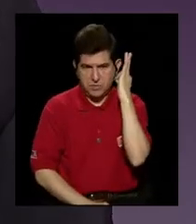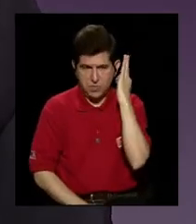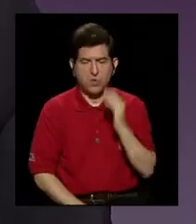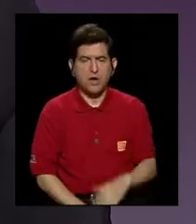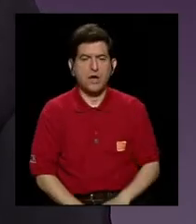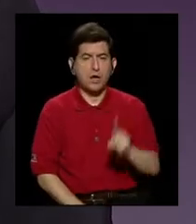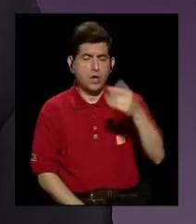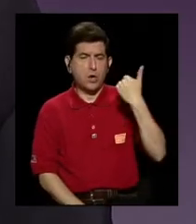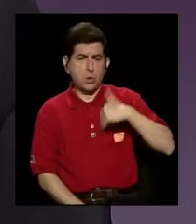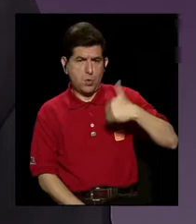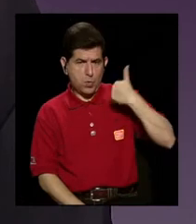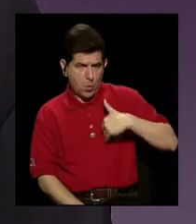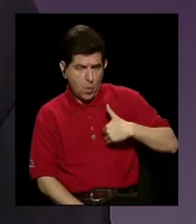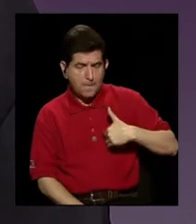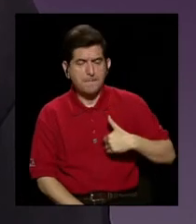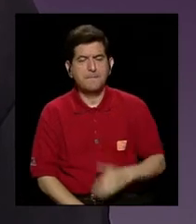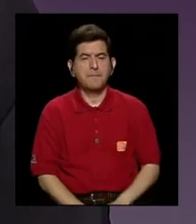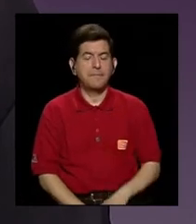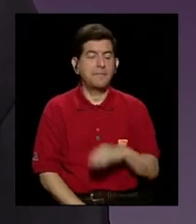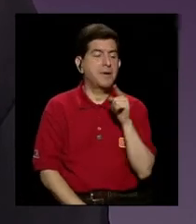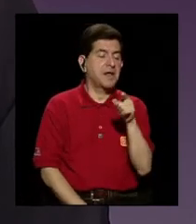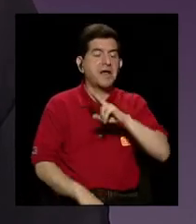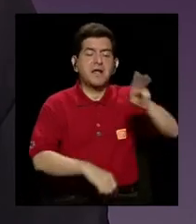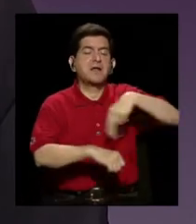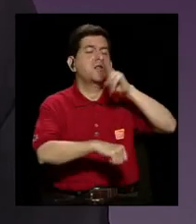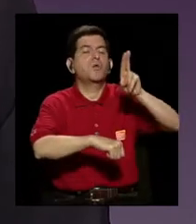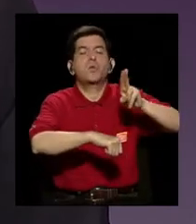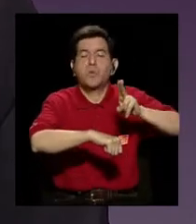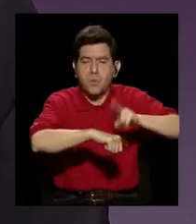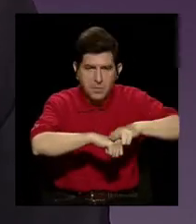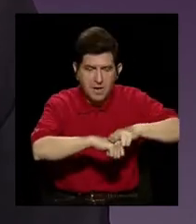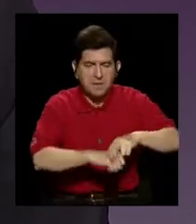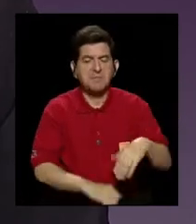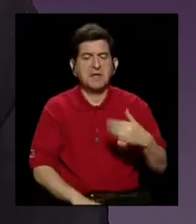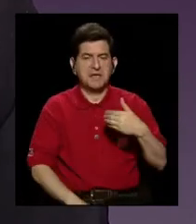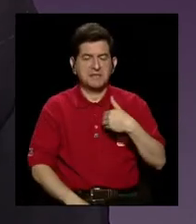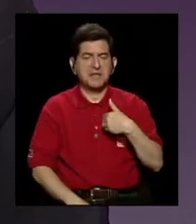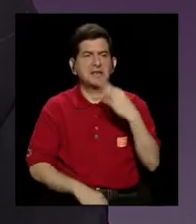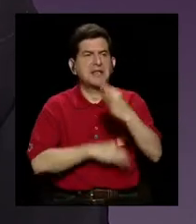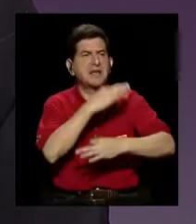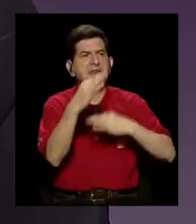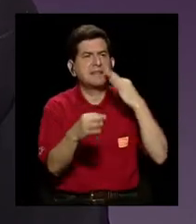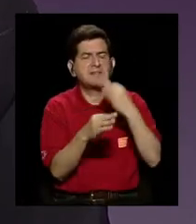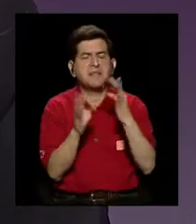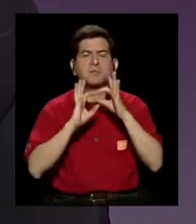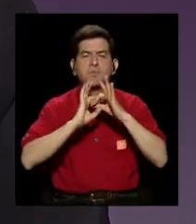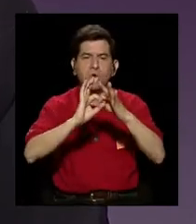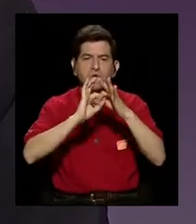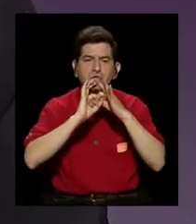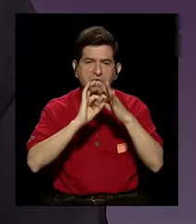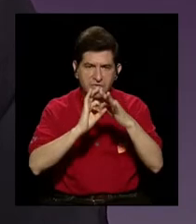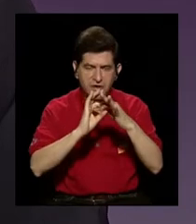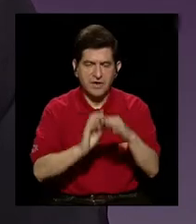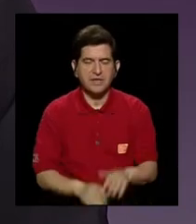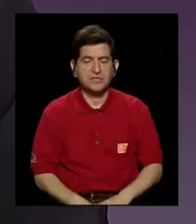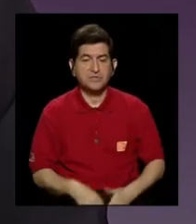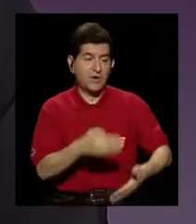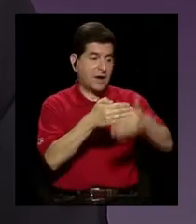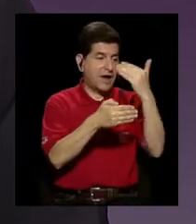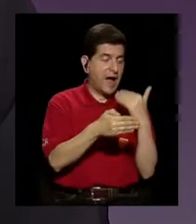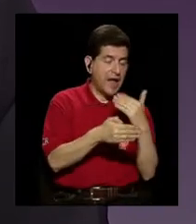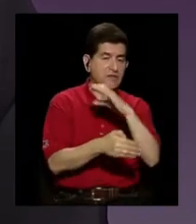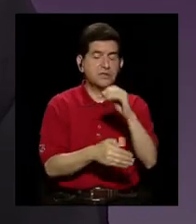condición de mujer, un hombre con el que normalmente ha tenido algún tipo de